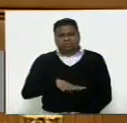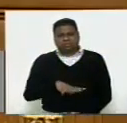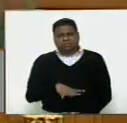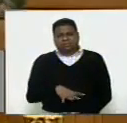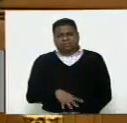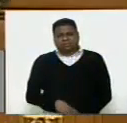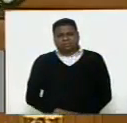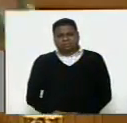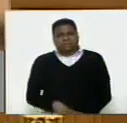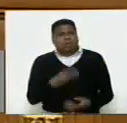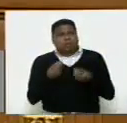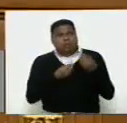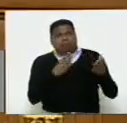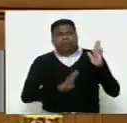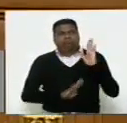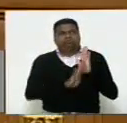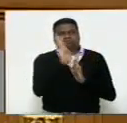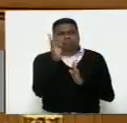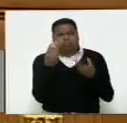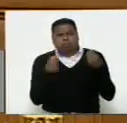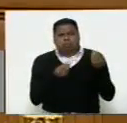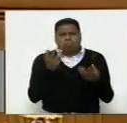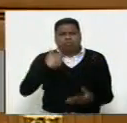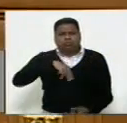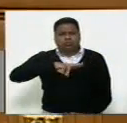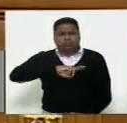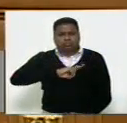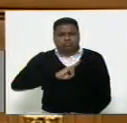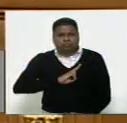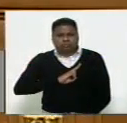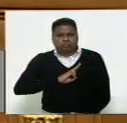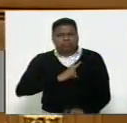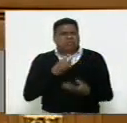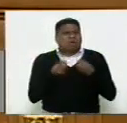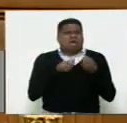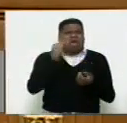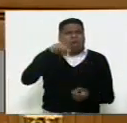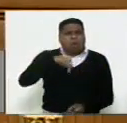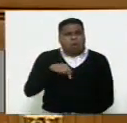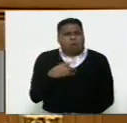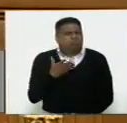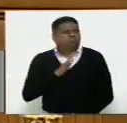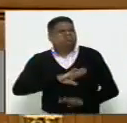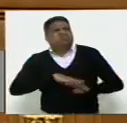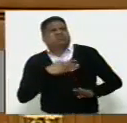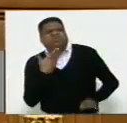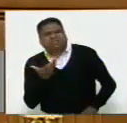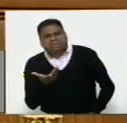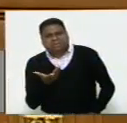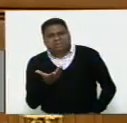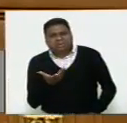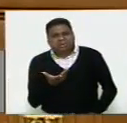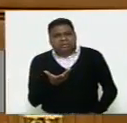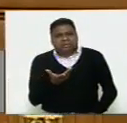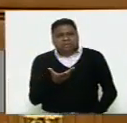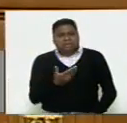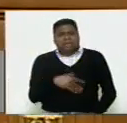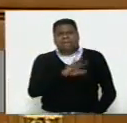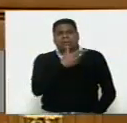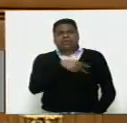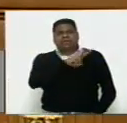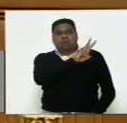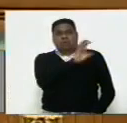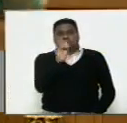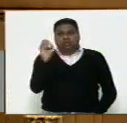históricamente y cómo llegamos a la situación de hoy? Apenas hace